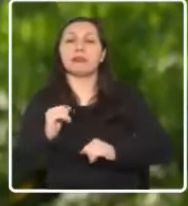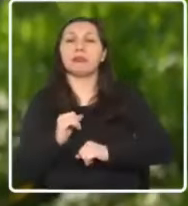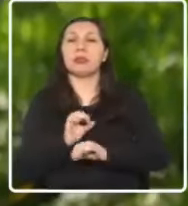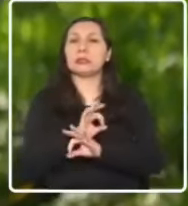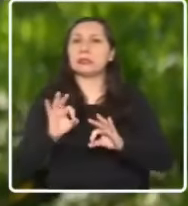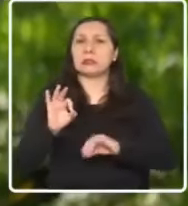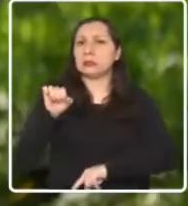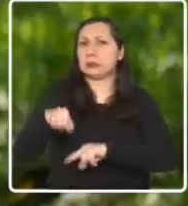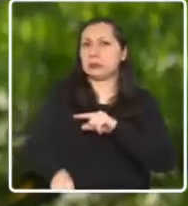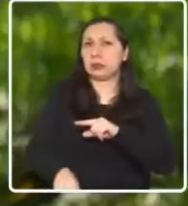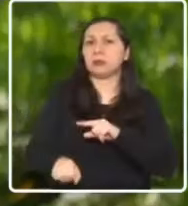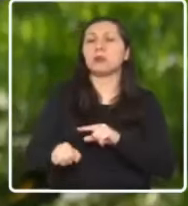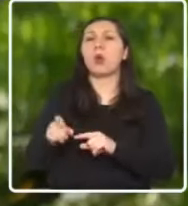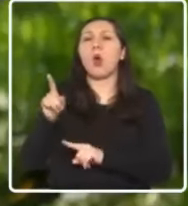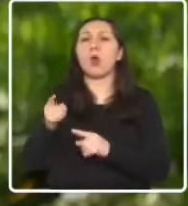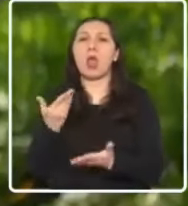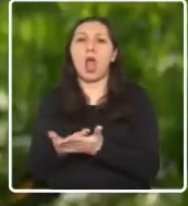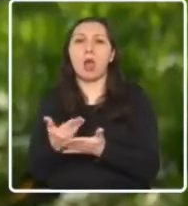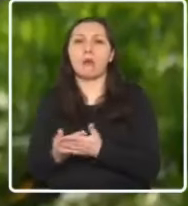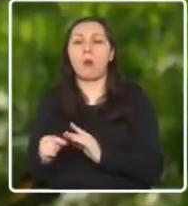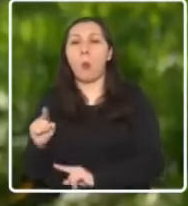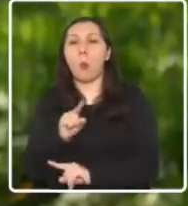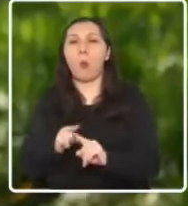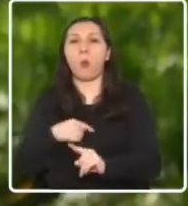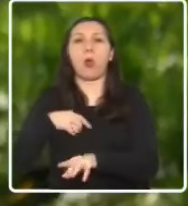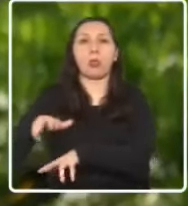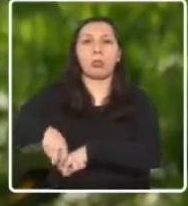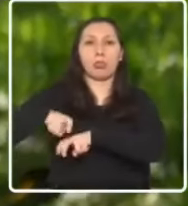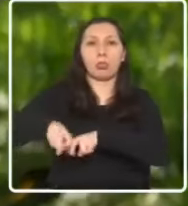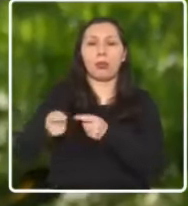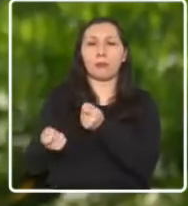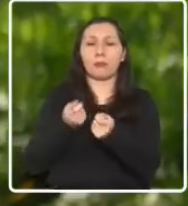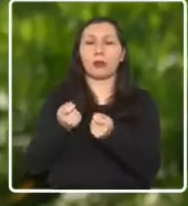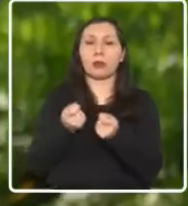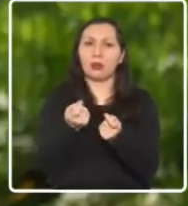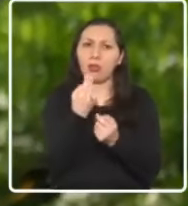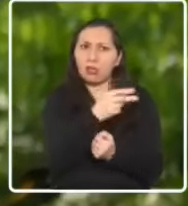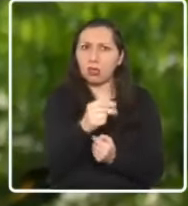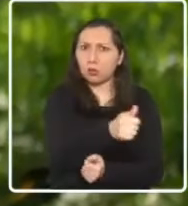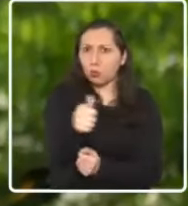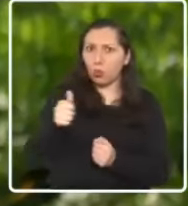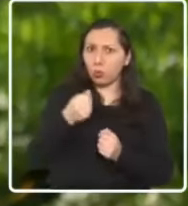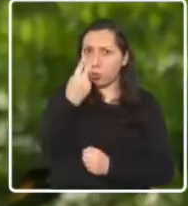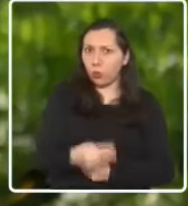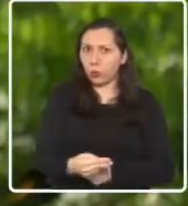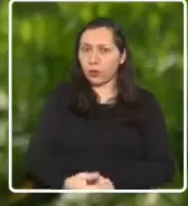ninguna tolerancia hacia los inescrupulosos que quieren beneficiarse de recursos que son de todas y